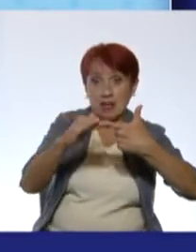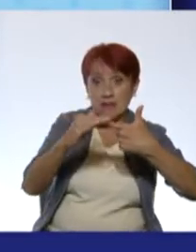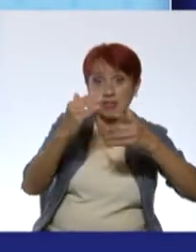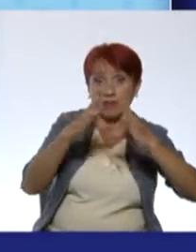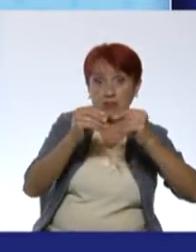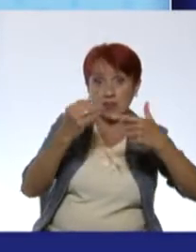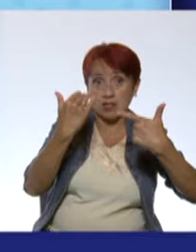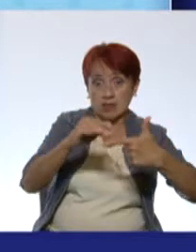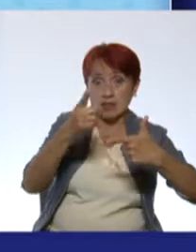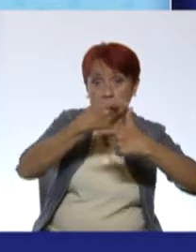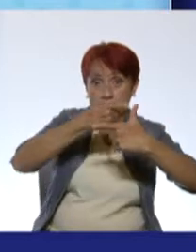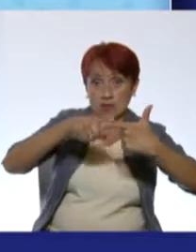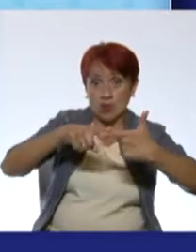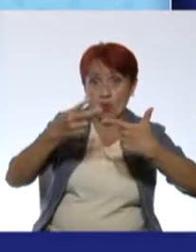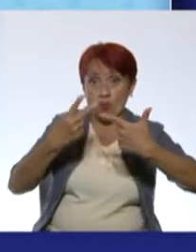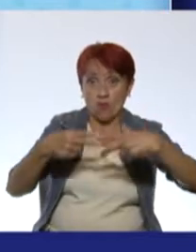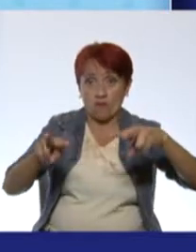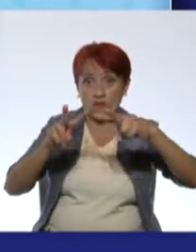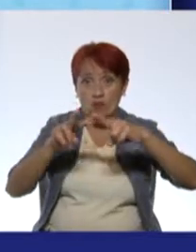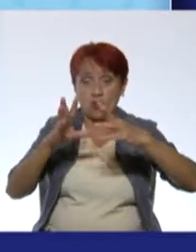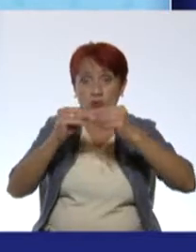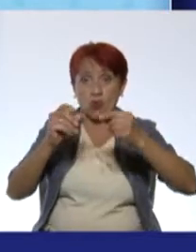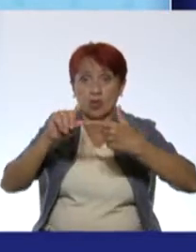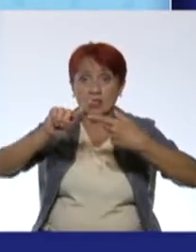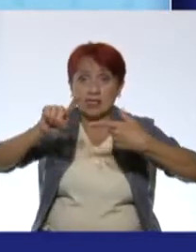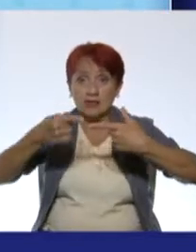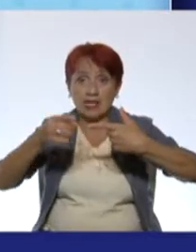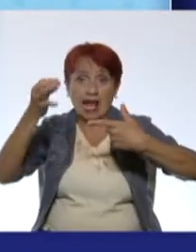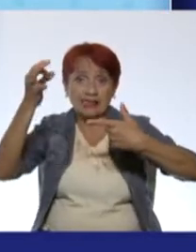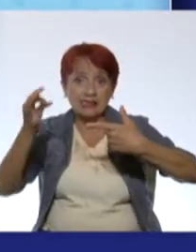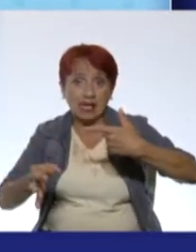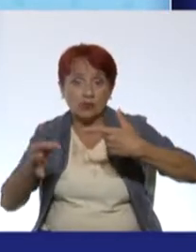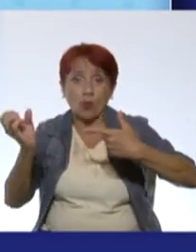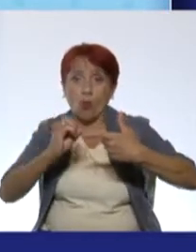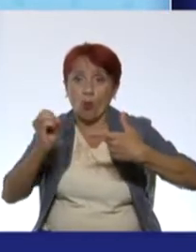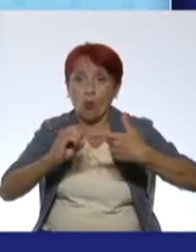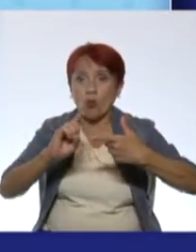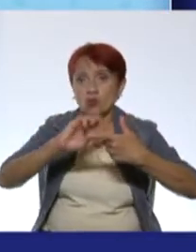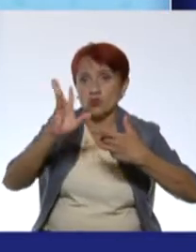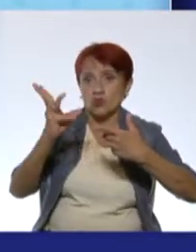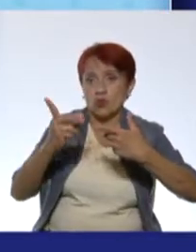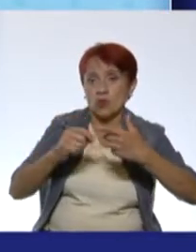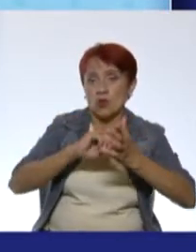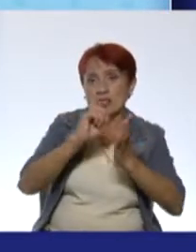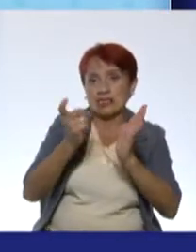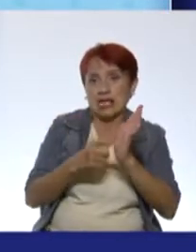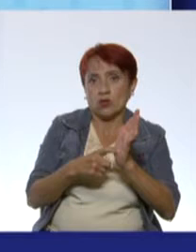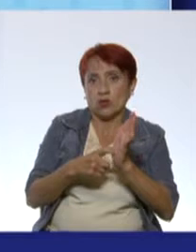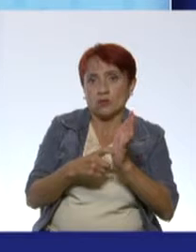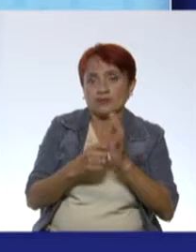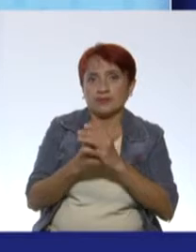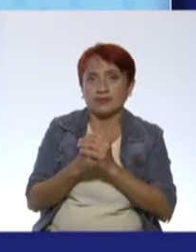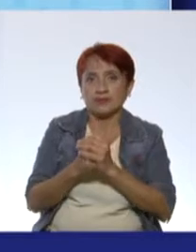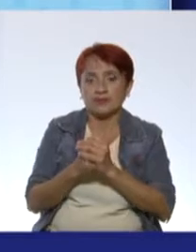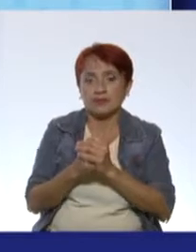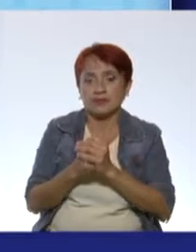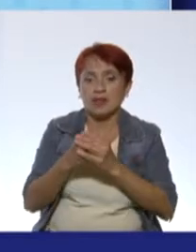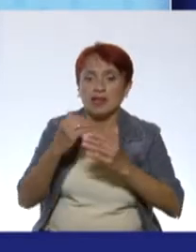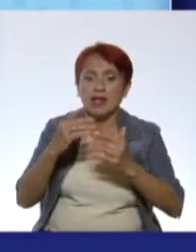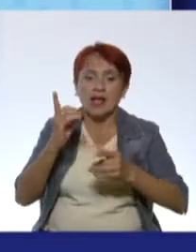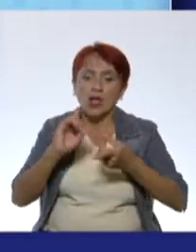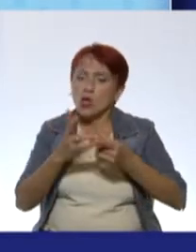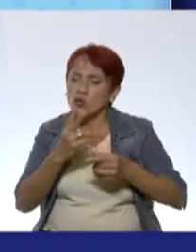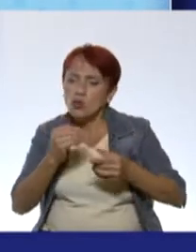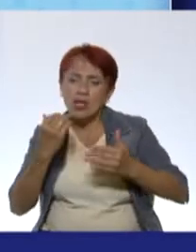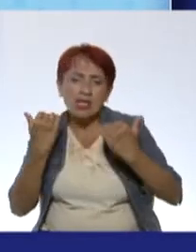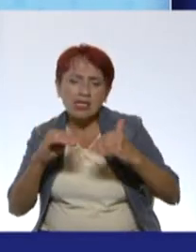Las limitadas son esas que al dividir nos dan un valor, ya sea decimal exacto o entero exacto. Las ilimitadas